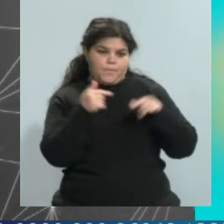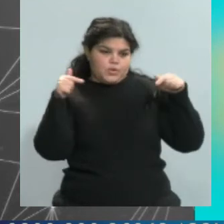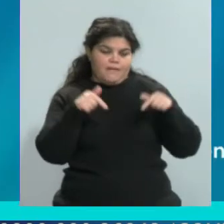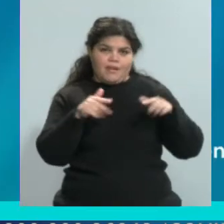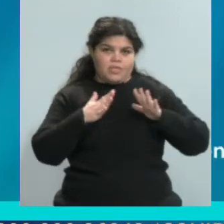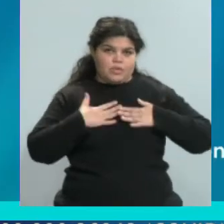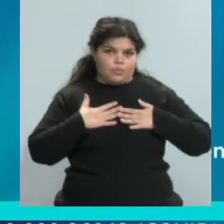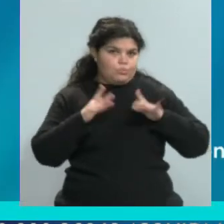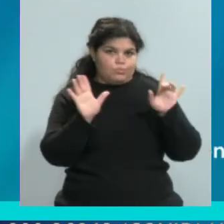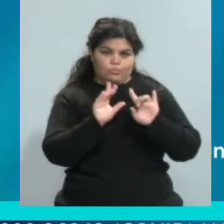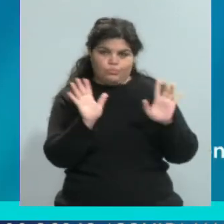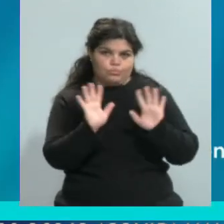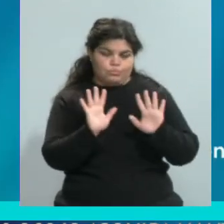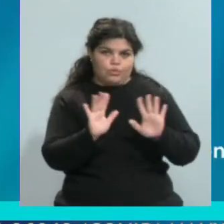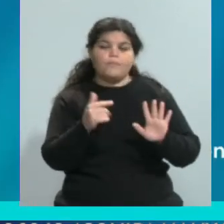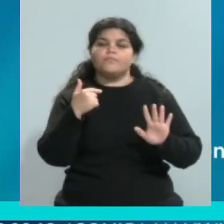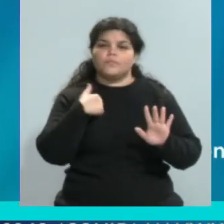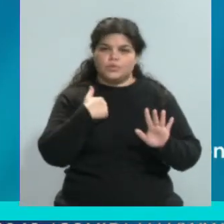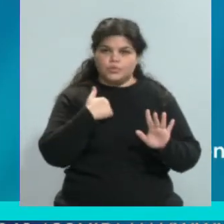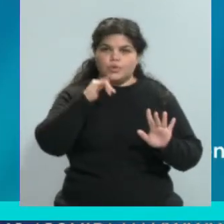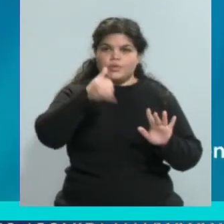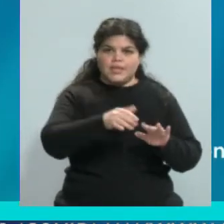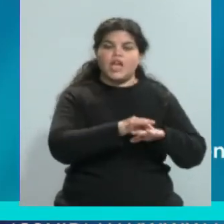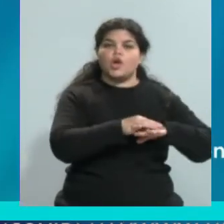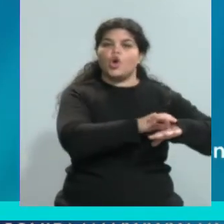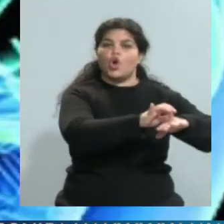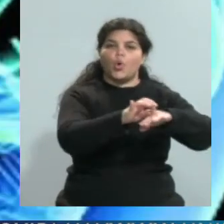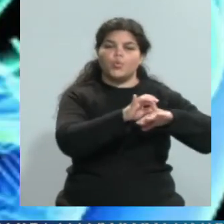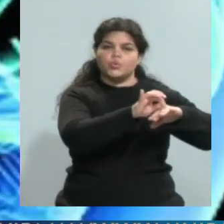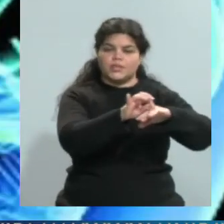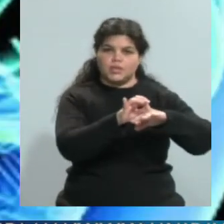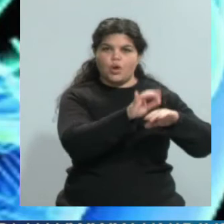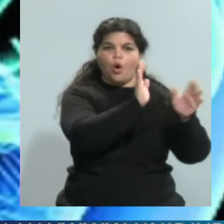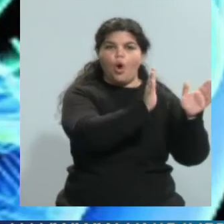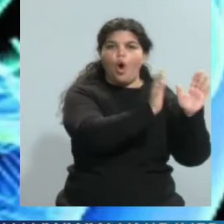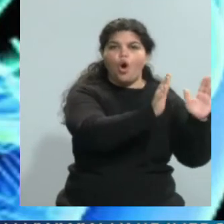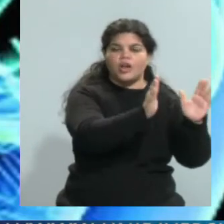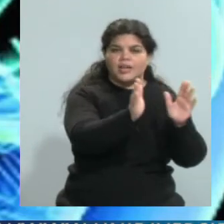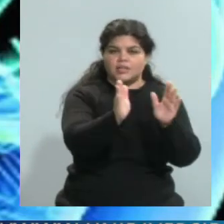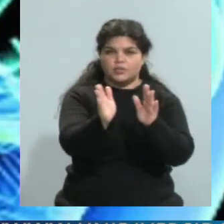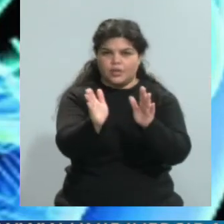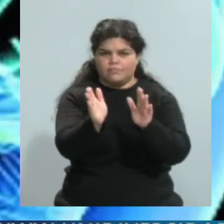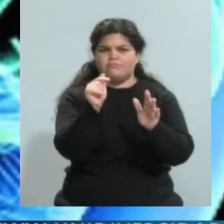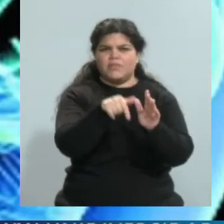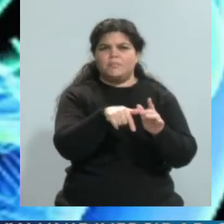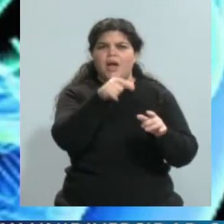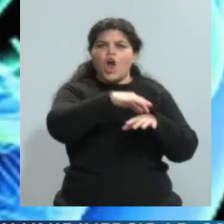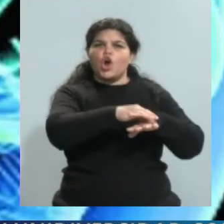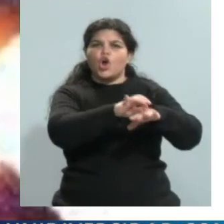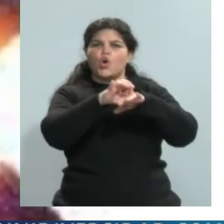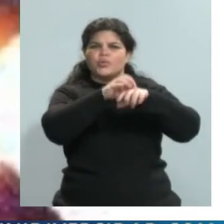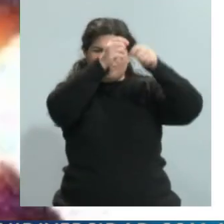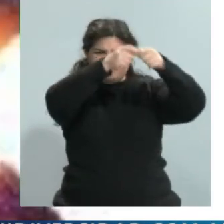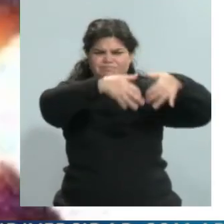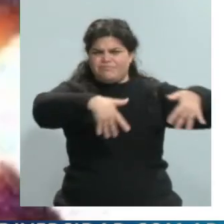no me dedico a eso, sí soy asesor de coaching organizacional también, después no lo agregué porque es muy amplio, y sí hago asesoría